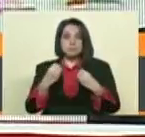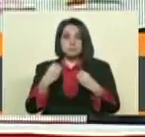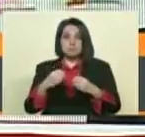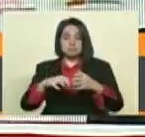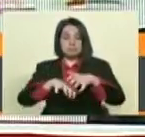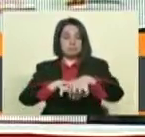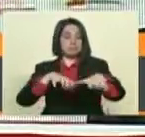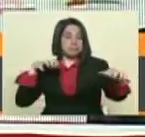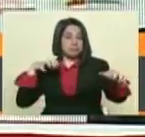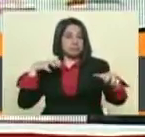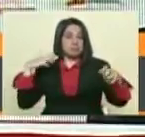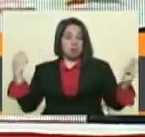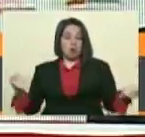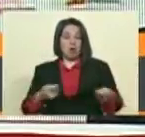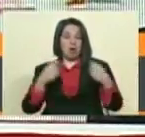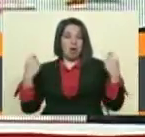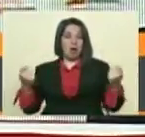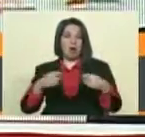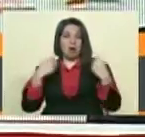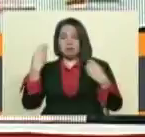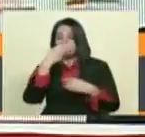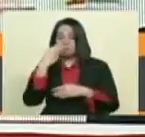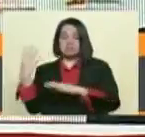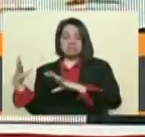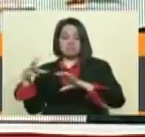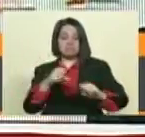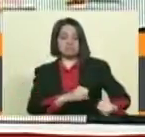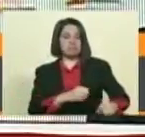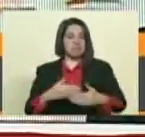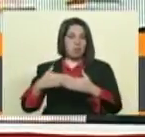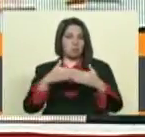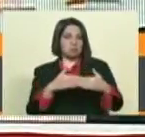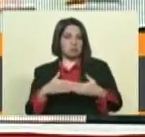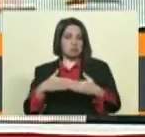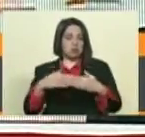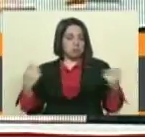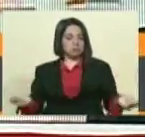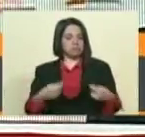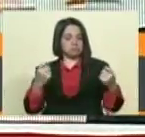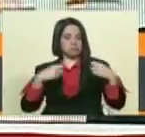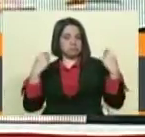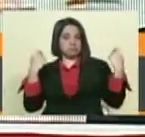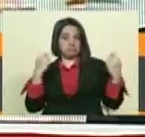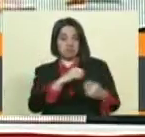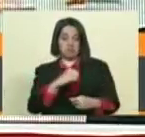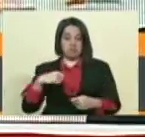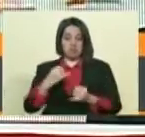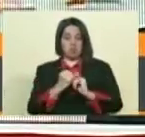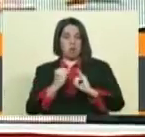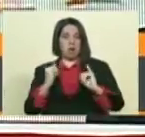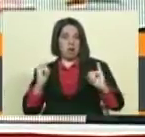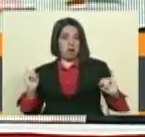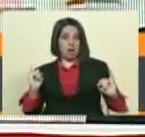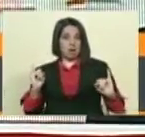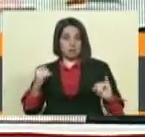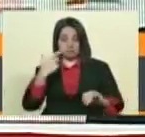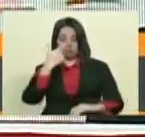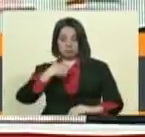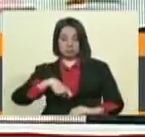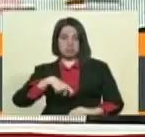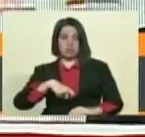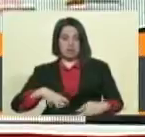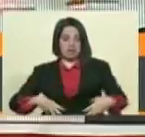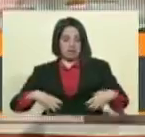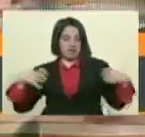masas promovida desde el imperio estadounidense, ¿no? Y la promoción del individualismo, del personalismo, de la riqueza